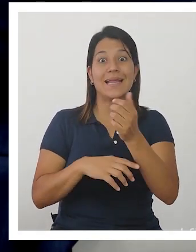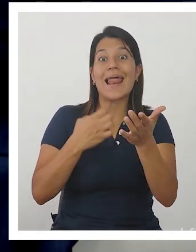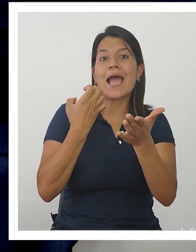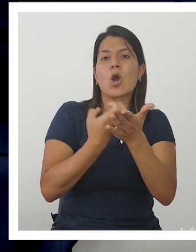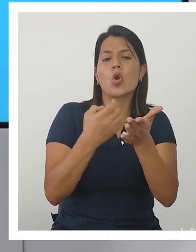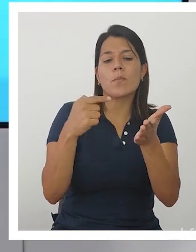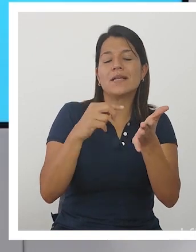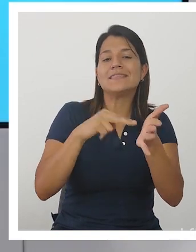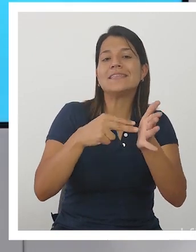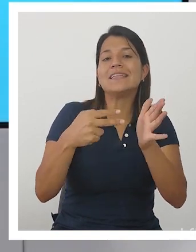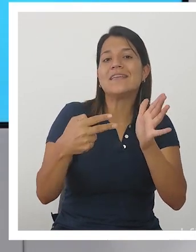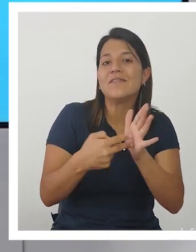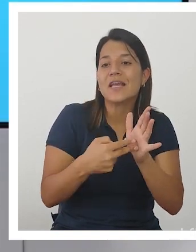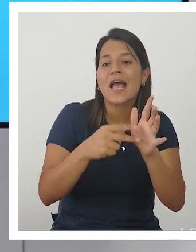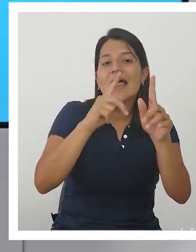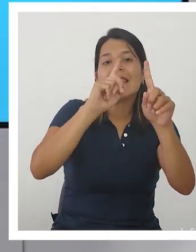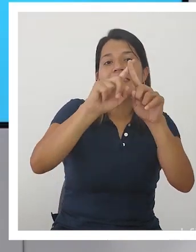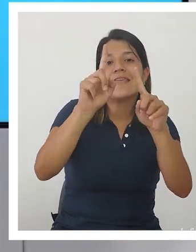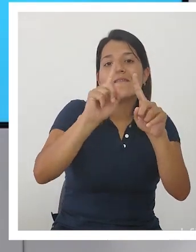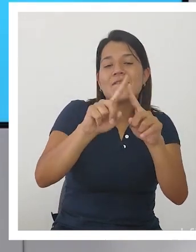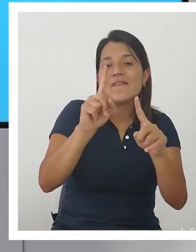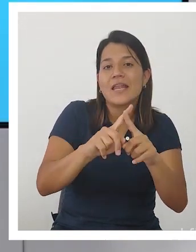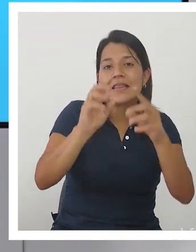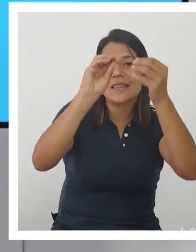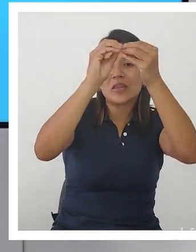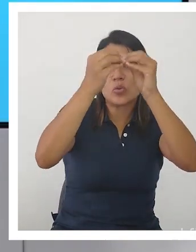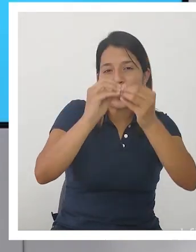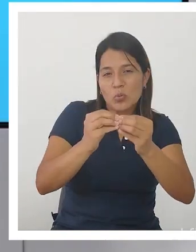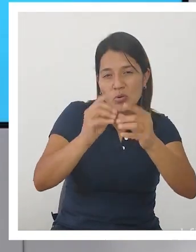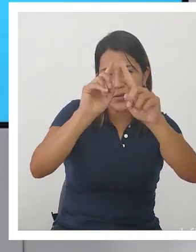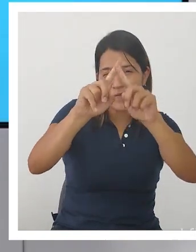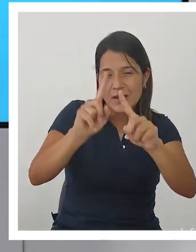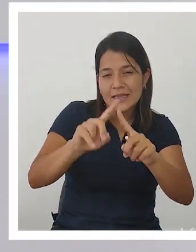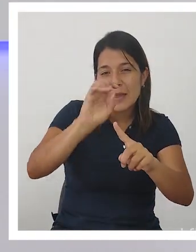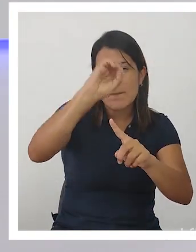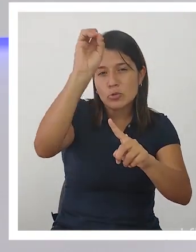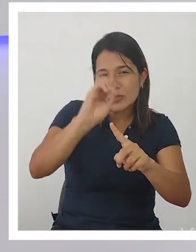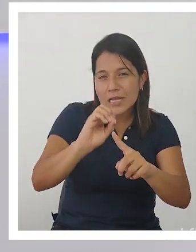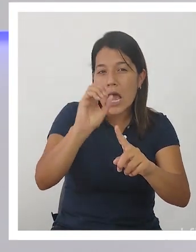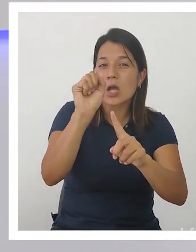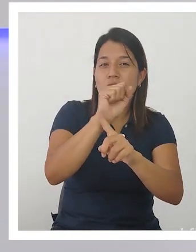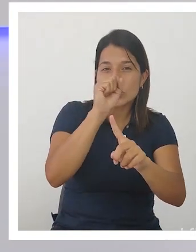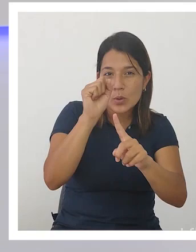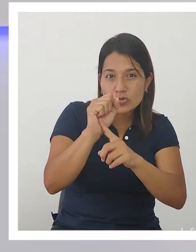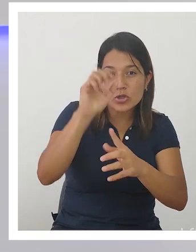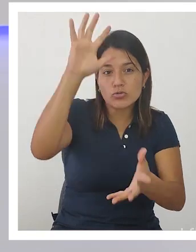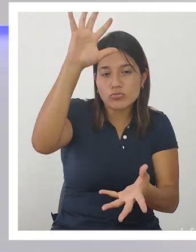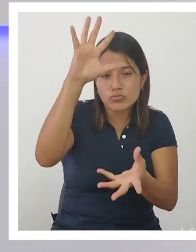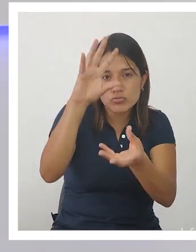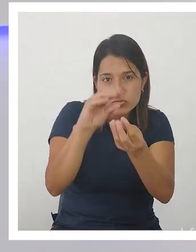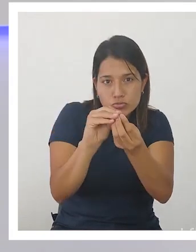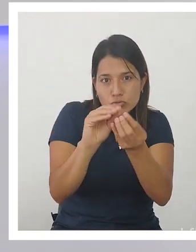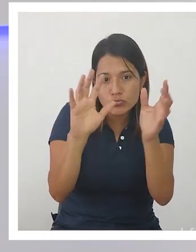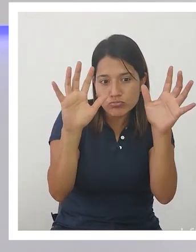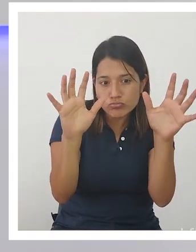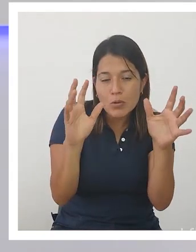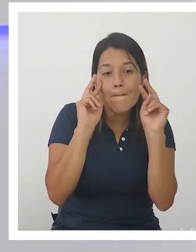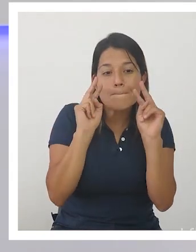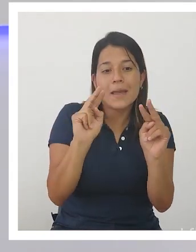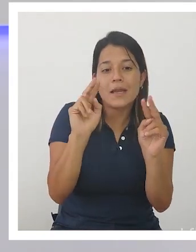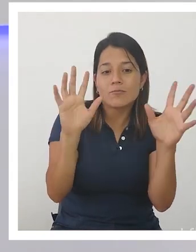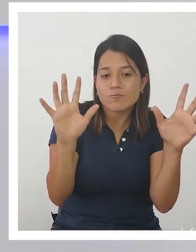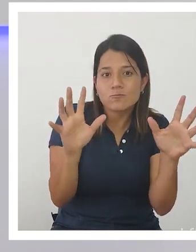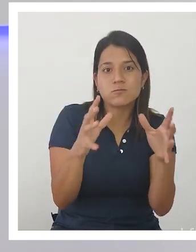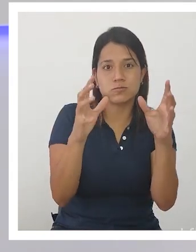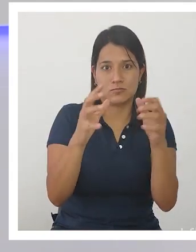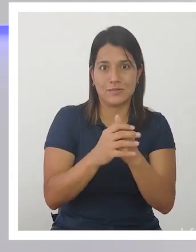de factores que unidos hacen que la economía esté bien o esté mal. Okay. Pandemia, traíamos un desempleo